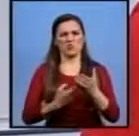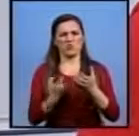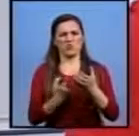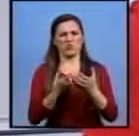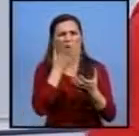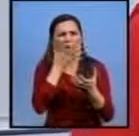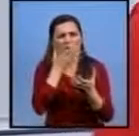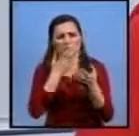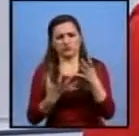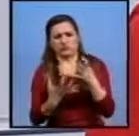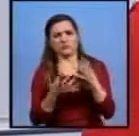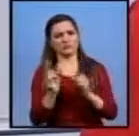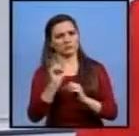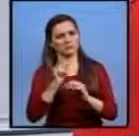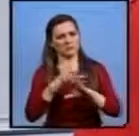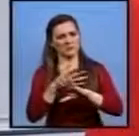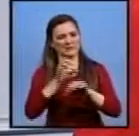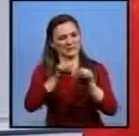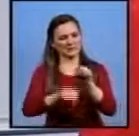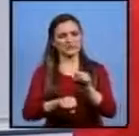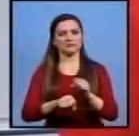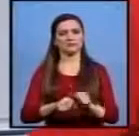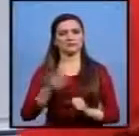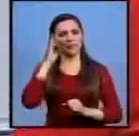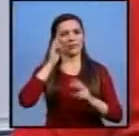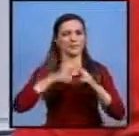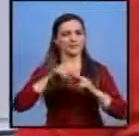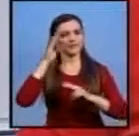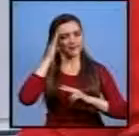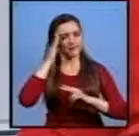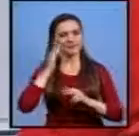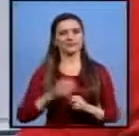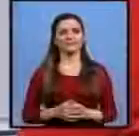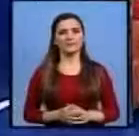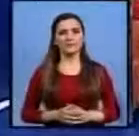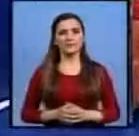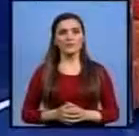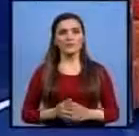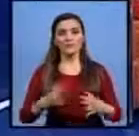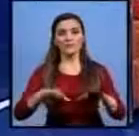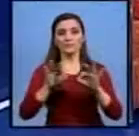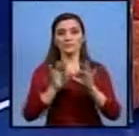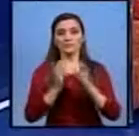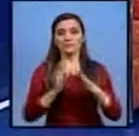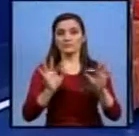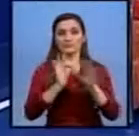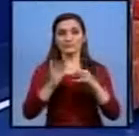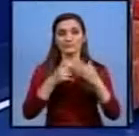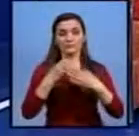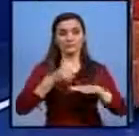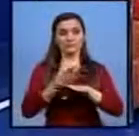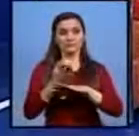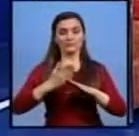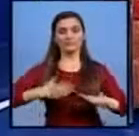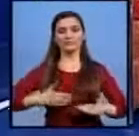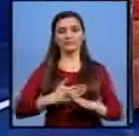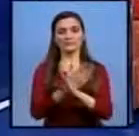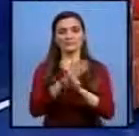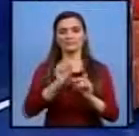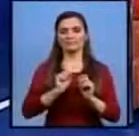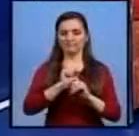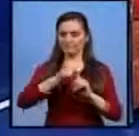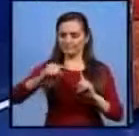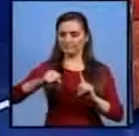del motor y todas las consecuencias posteriores que ya los mecánicos bien sabrán definir. Y lo más importante es tomar en cuenta todas estas recomendaciones para evitar estas